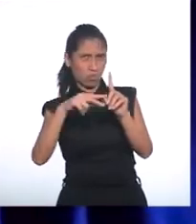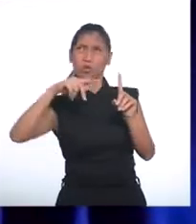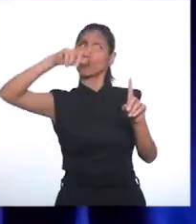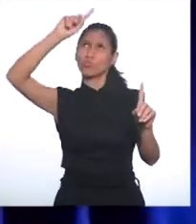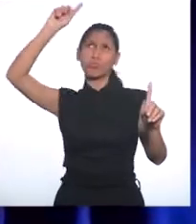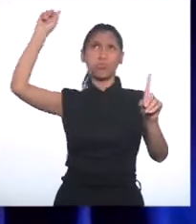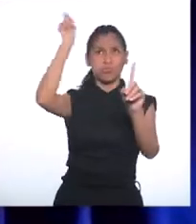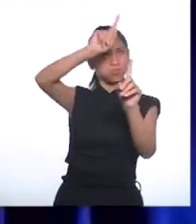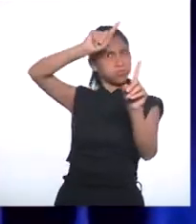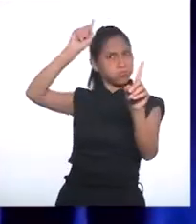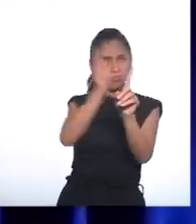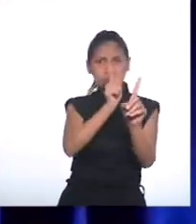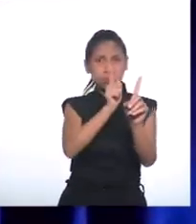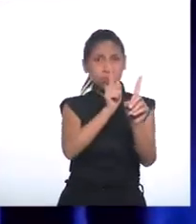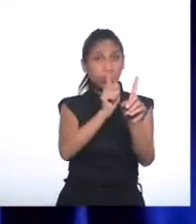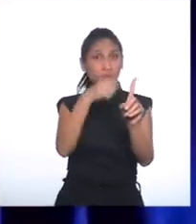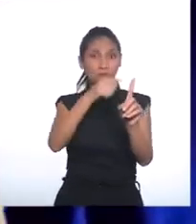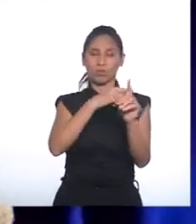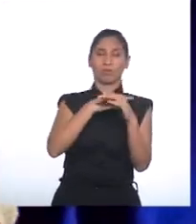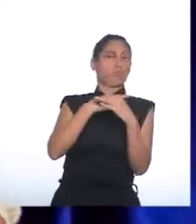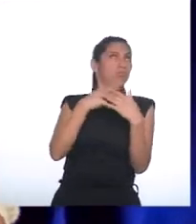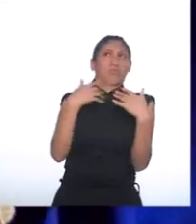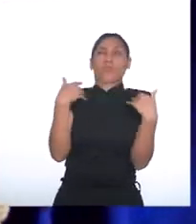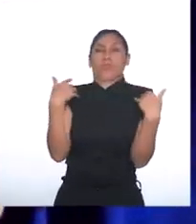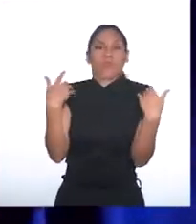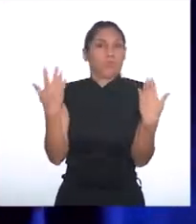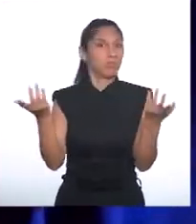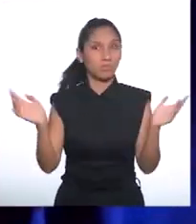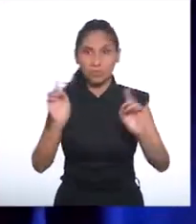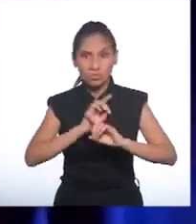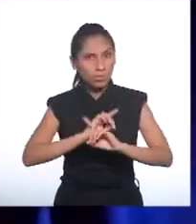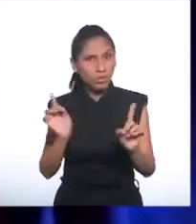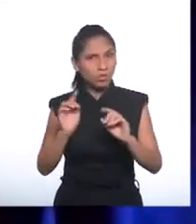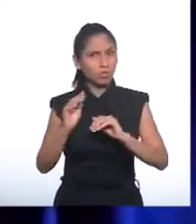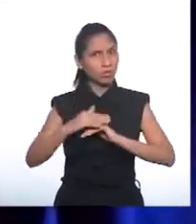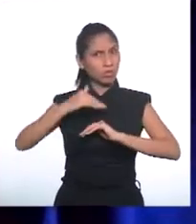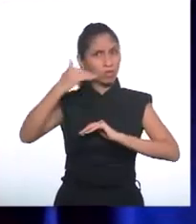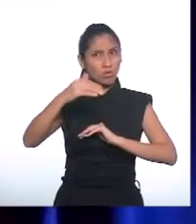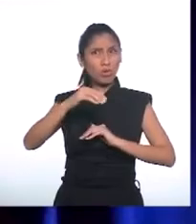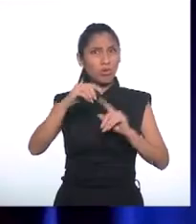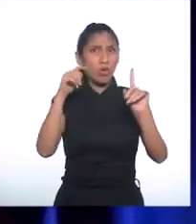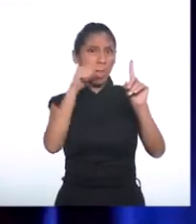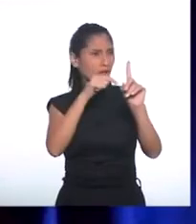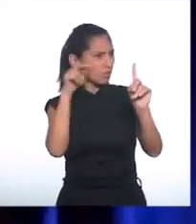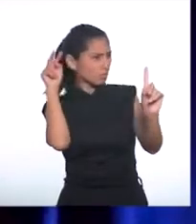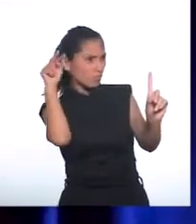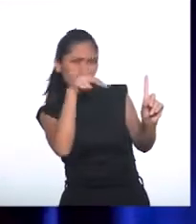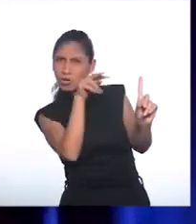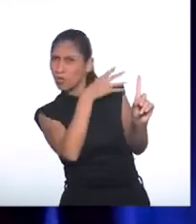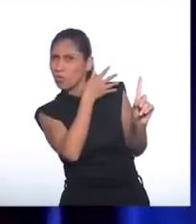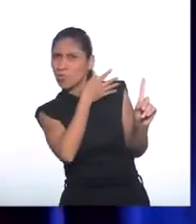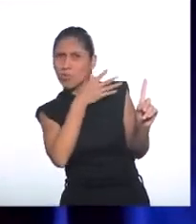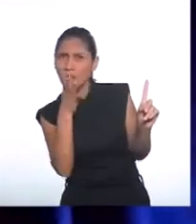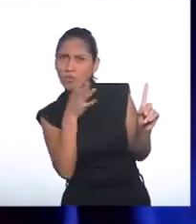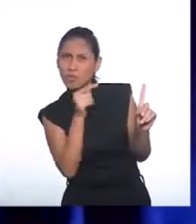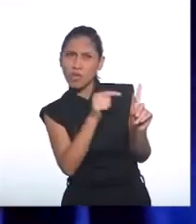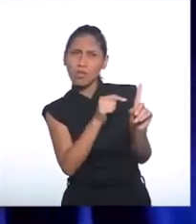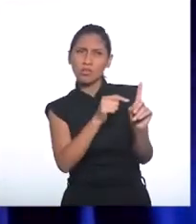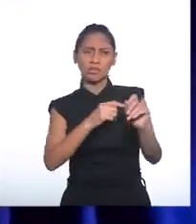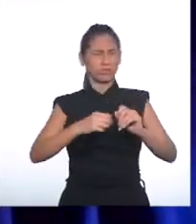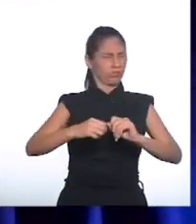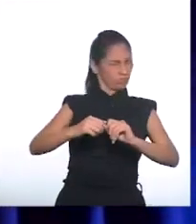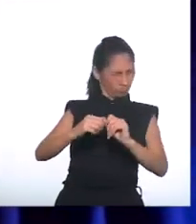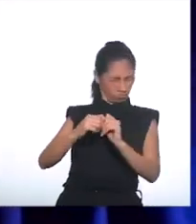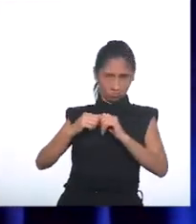cogido, ya no se levanta. Cuando no es visto por nadie, este se levanta